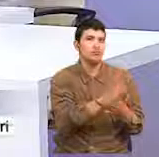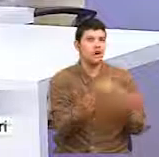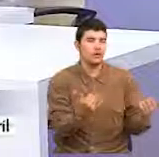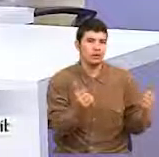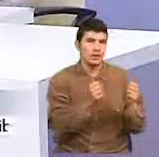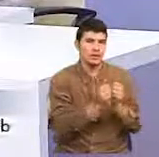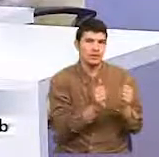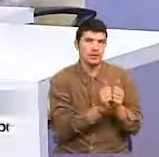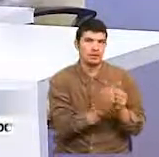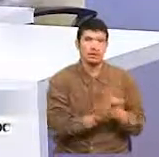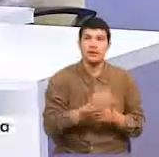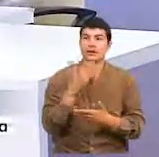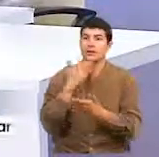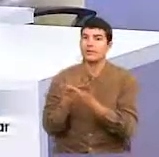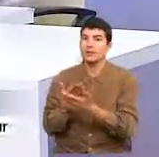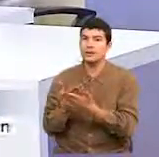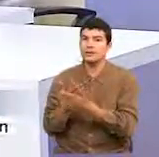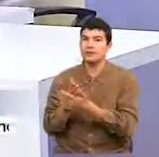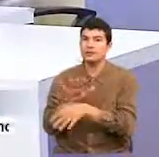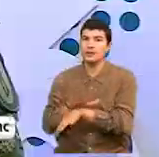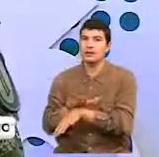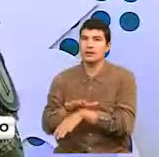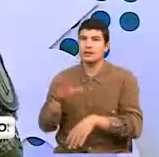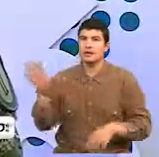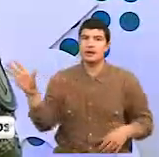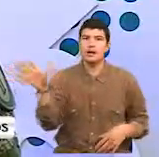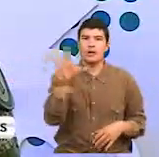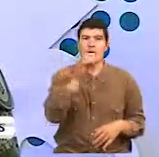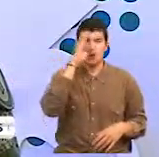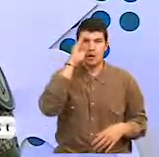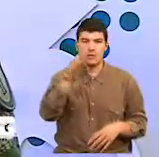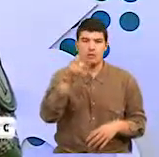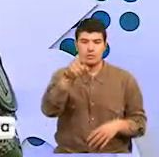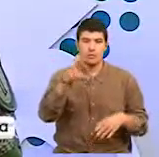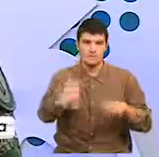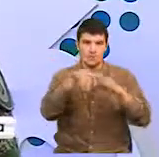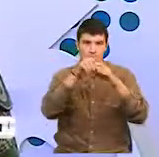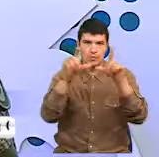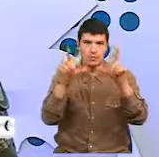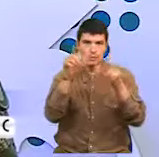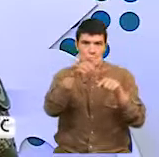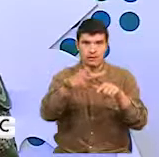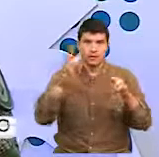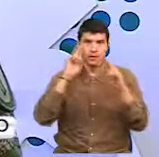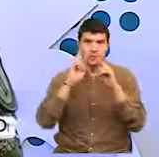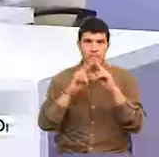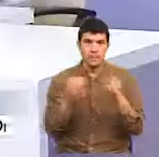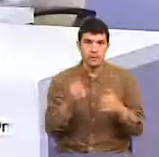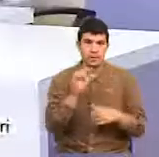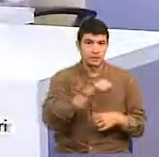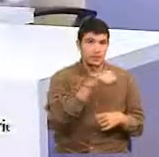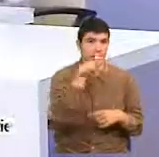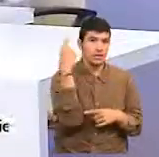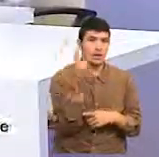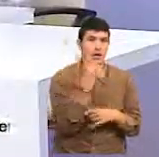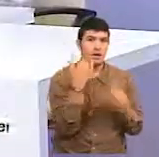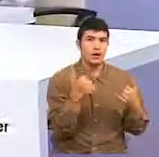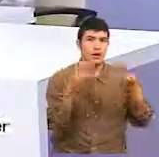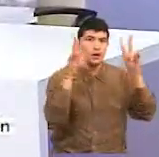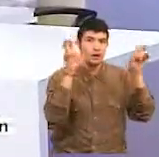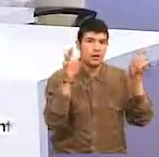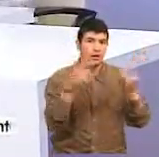y acompañarnos. Buenas tardes, un saludo para toda la audiencia del Canal Tro. Bueno, general, vamos a hablar de